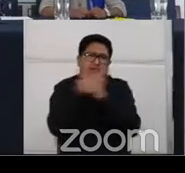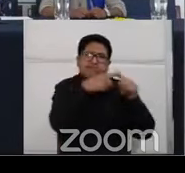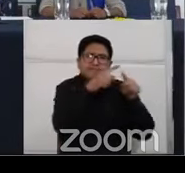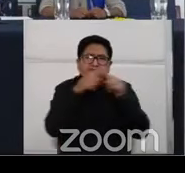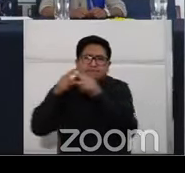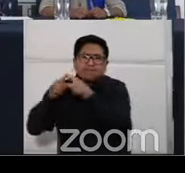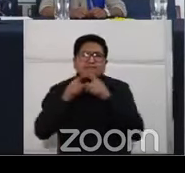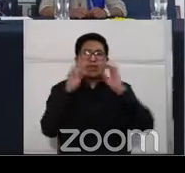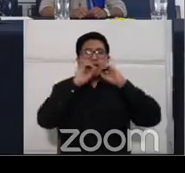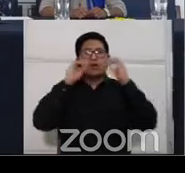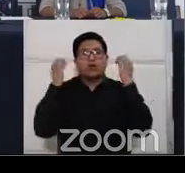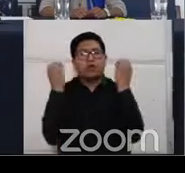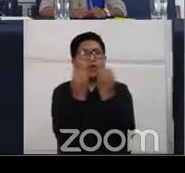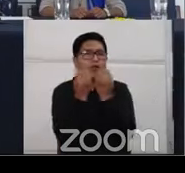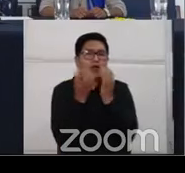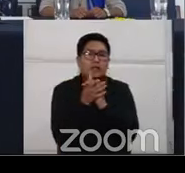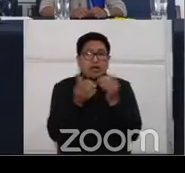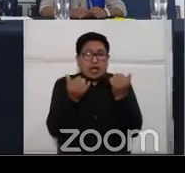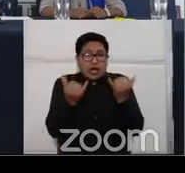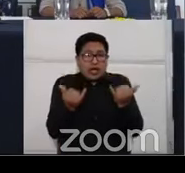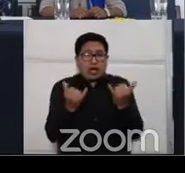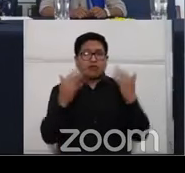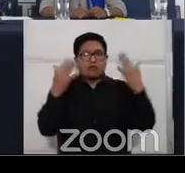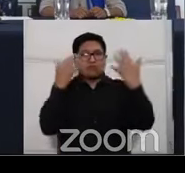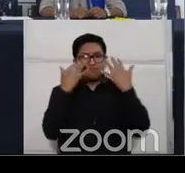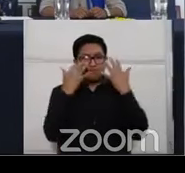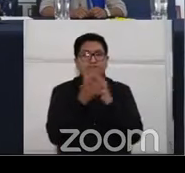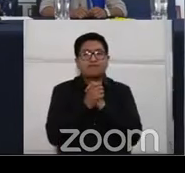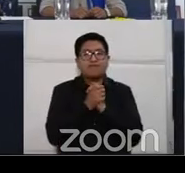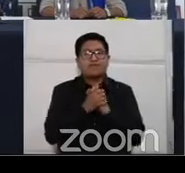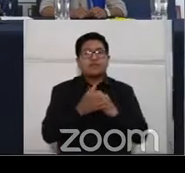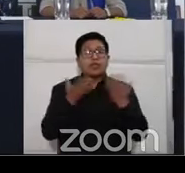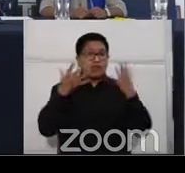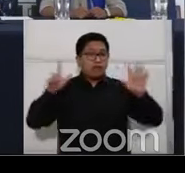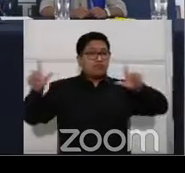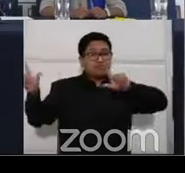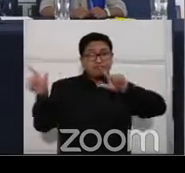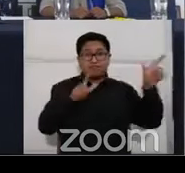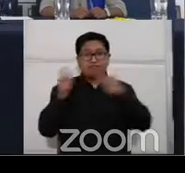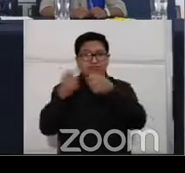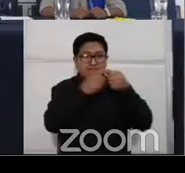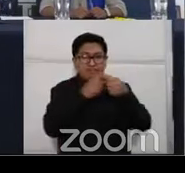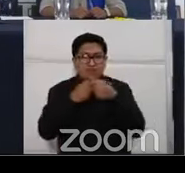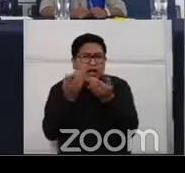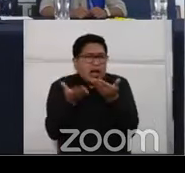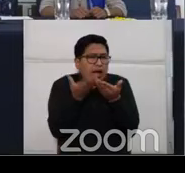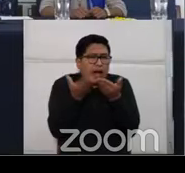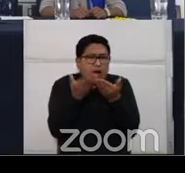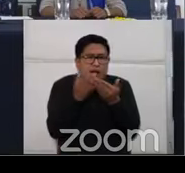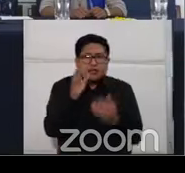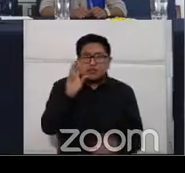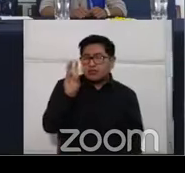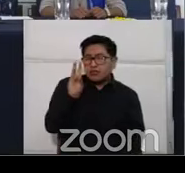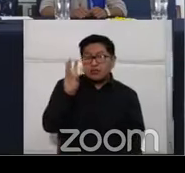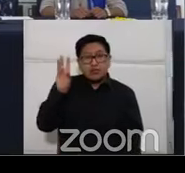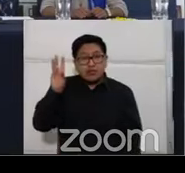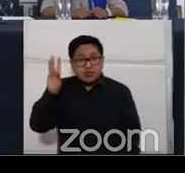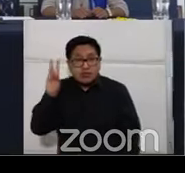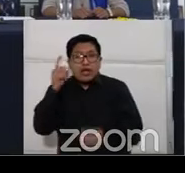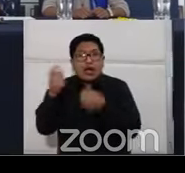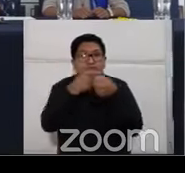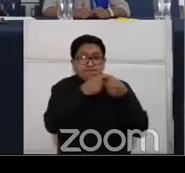adolescentes trabajadores que nos acompañan en esta oportunidad y que son parte de este encuentro alrededor de 66 participantes que se